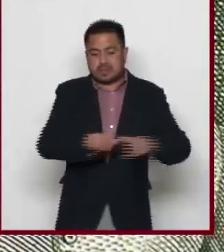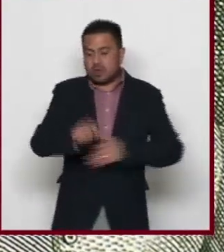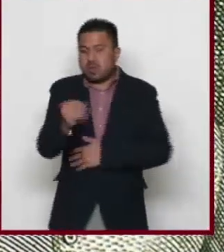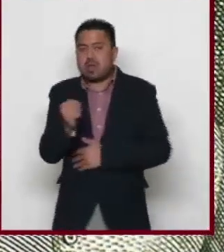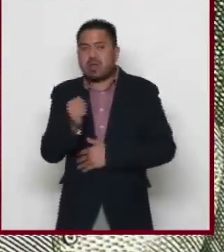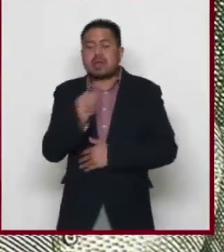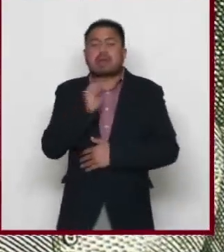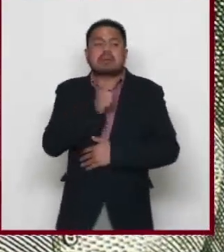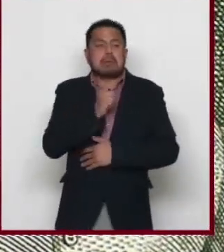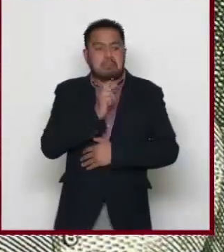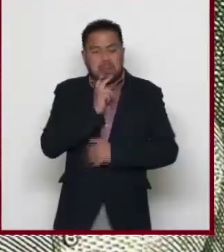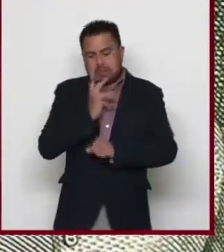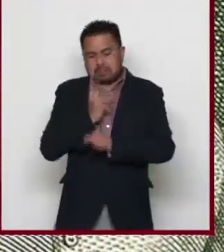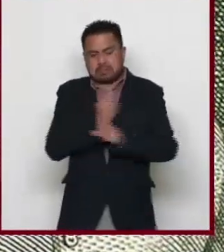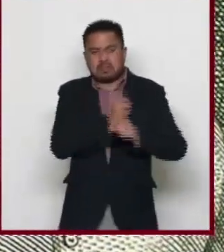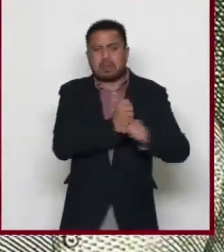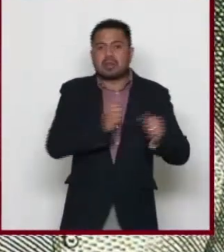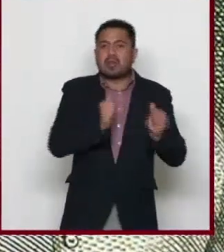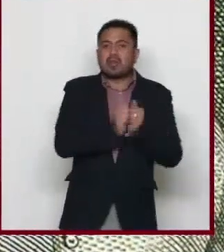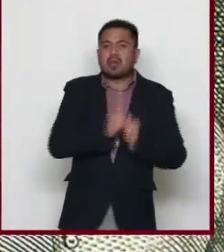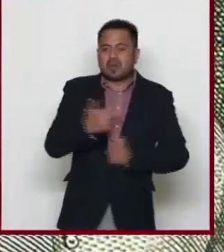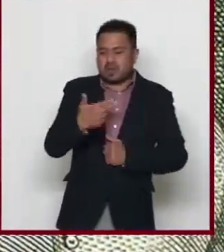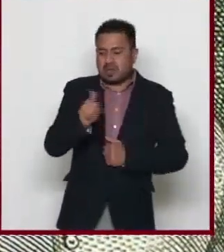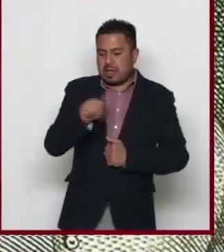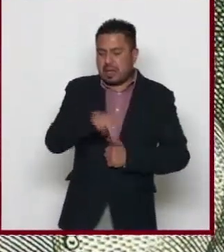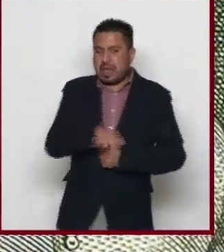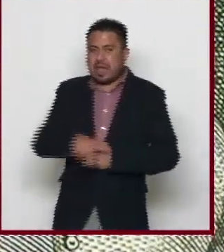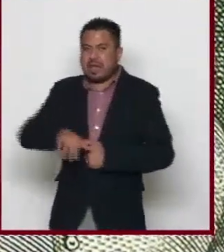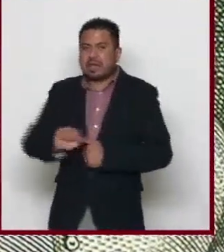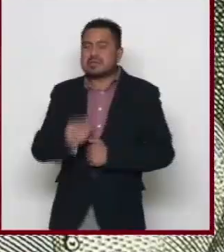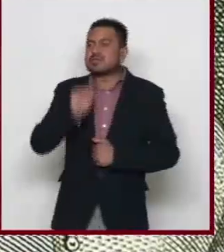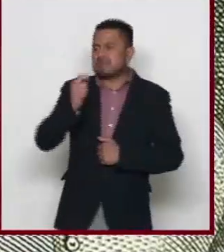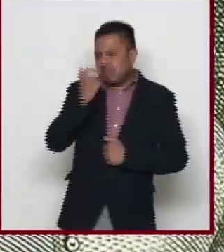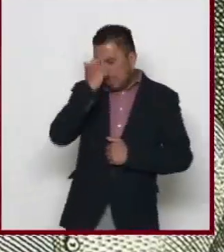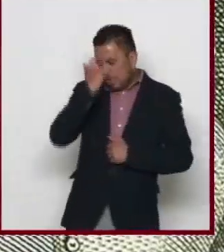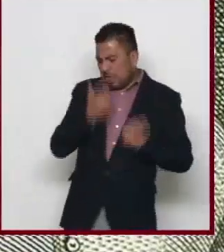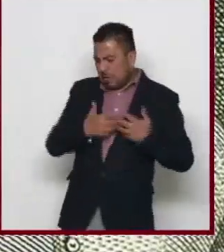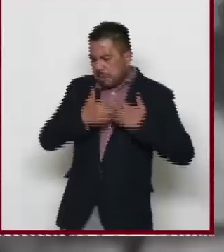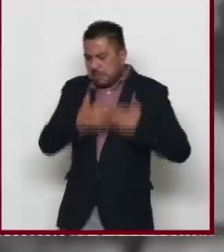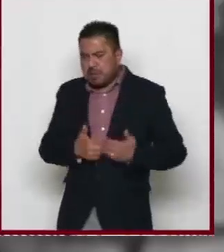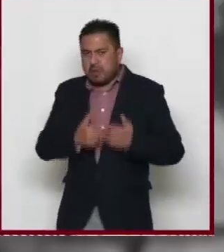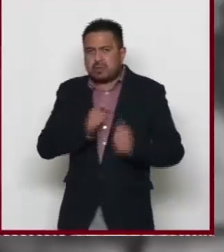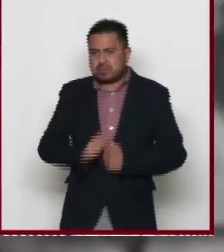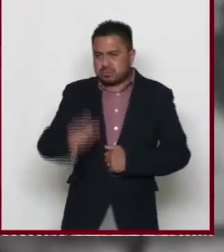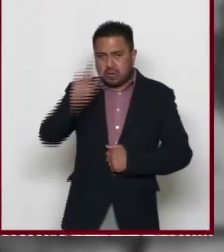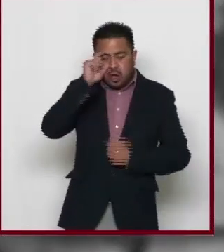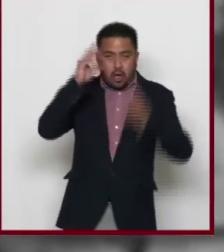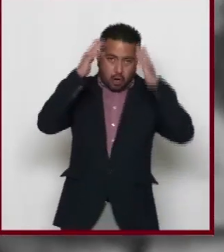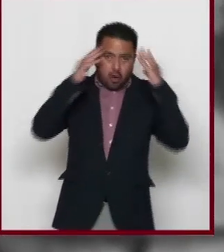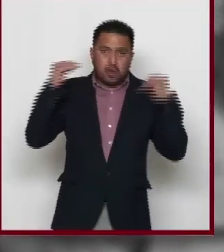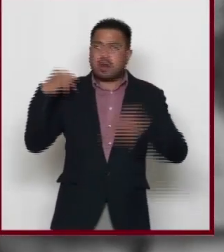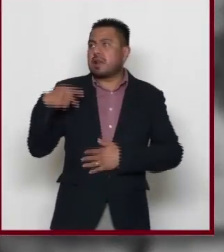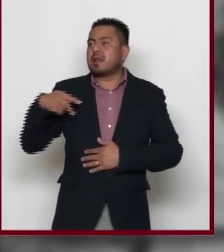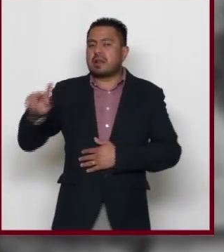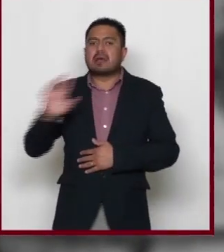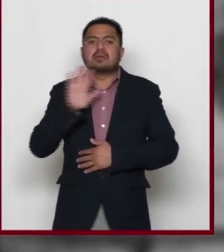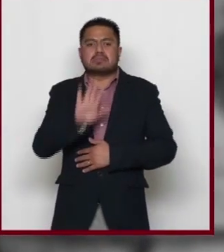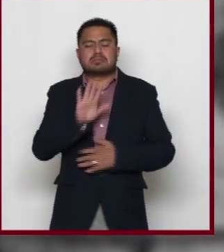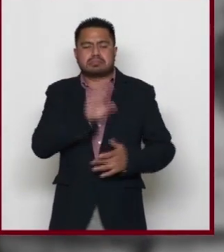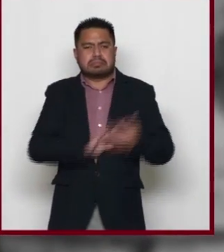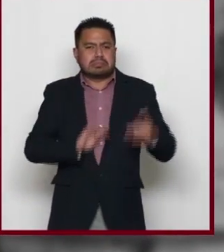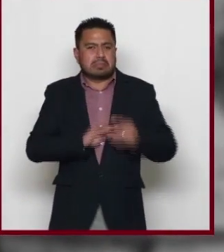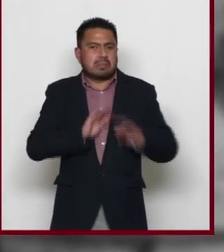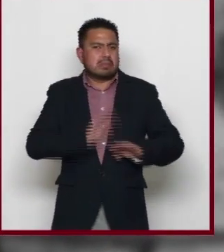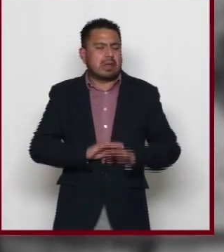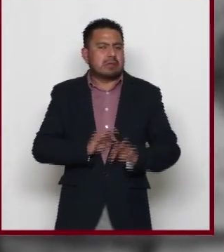mejorando el diseño de Hans Lippershey, un inventor y fabricante de lentes holandés. Su característica más distintiva